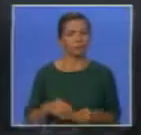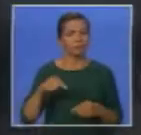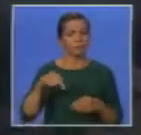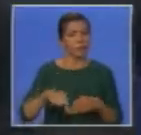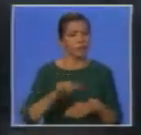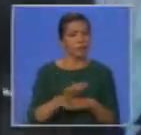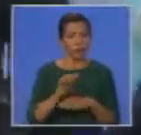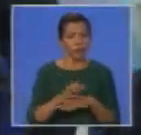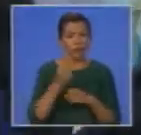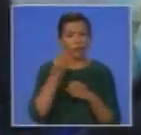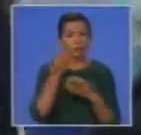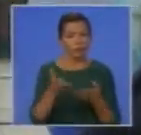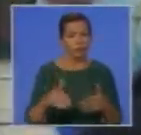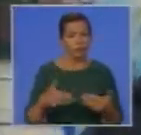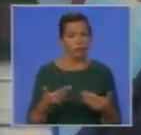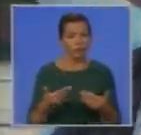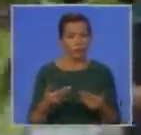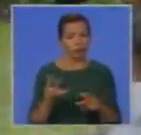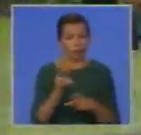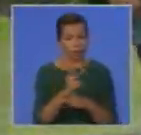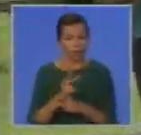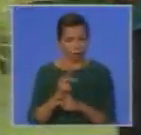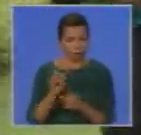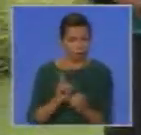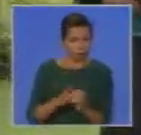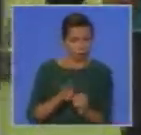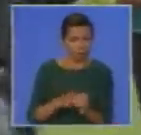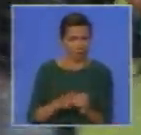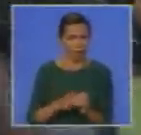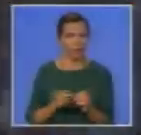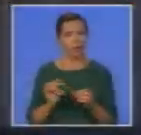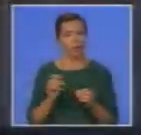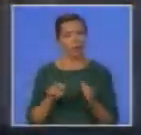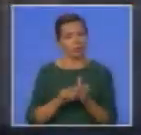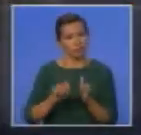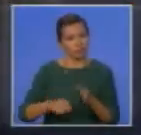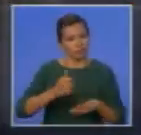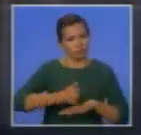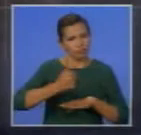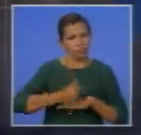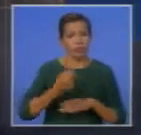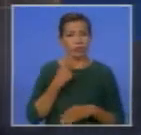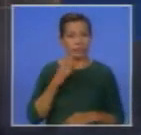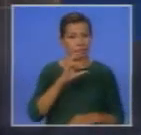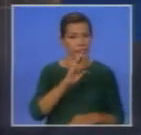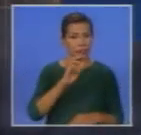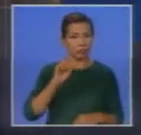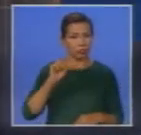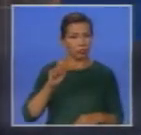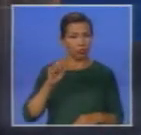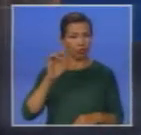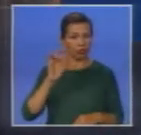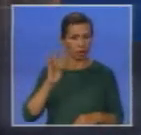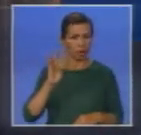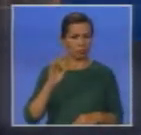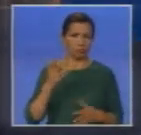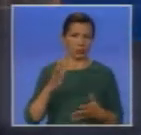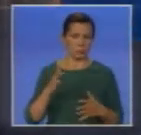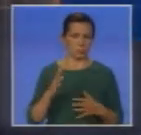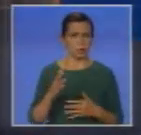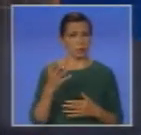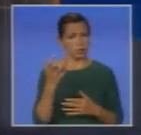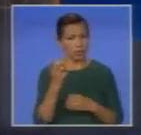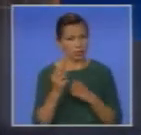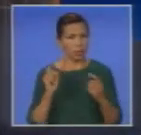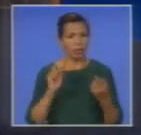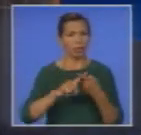mujeres en el Ecuador, del Consejo de Participación Ciudadana y de la Fiscalía, el 60.6% de las mujeres entre 15 y 49